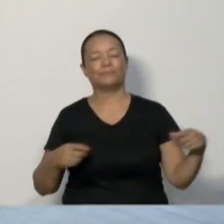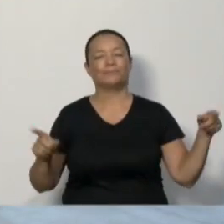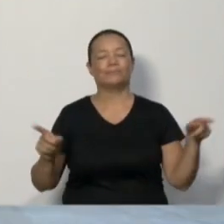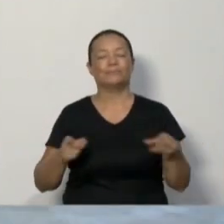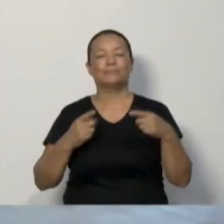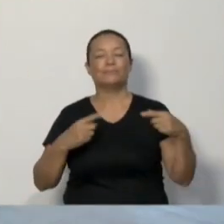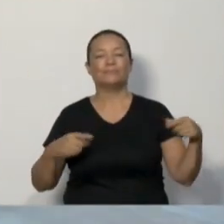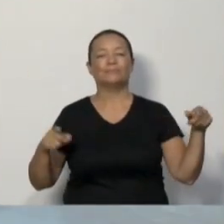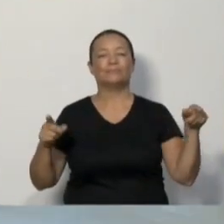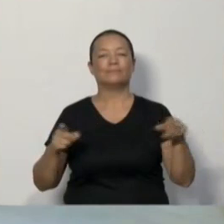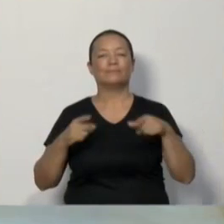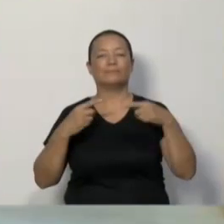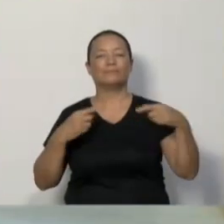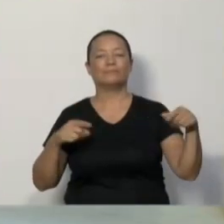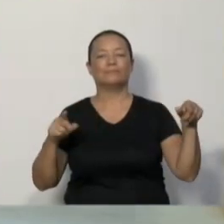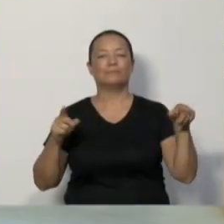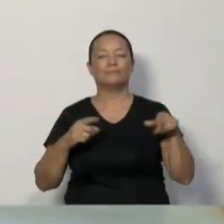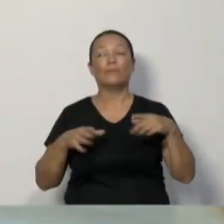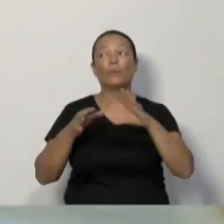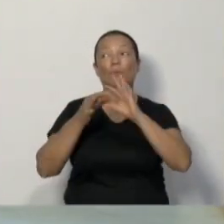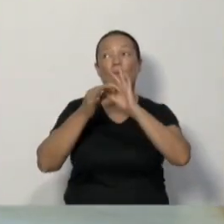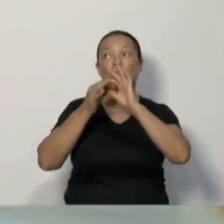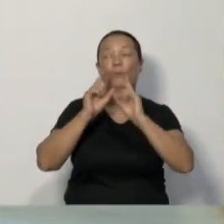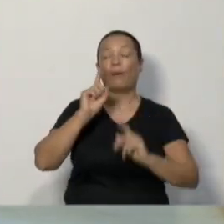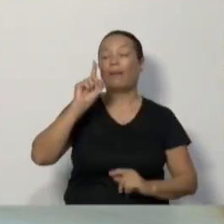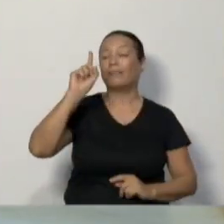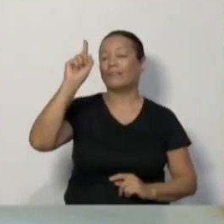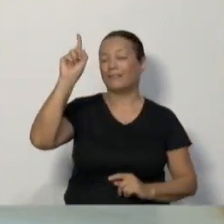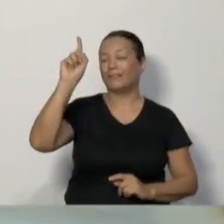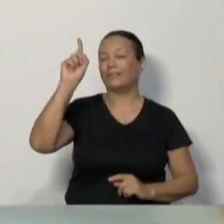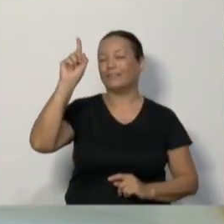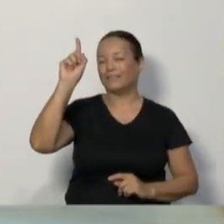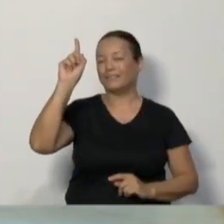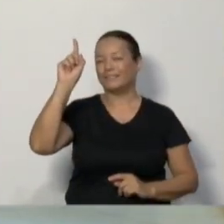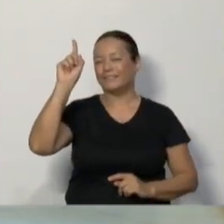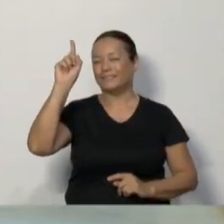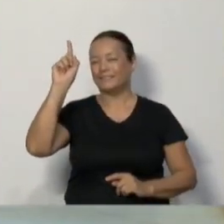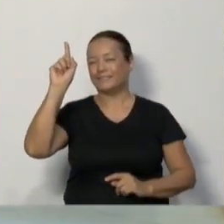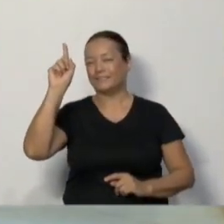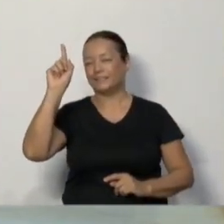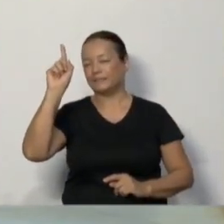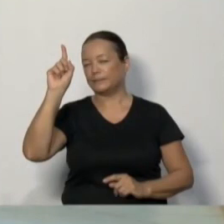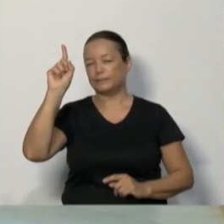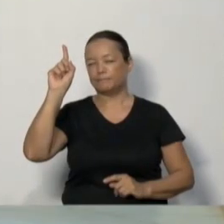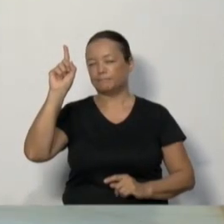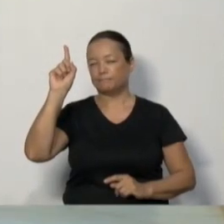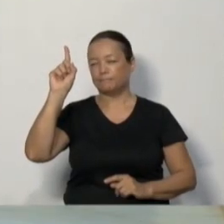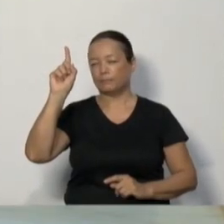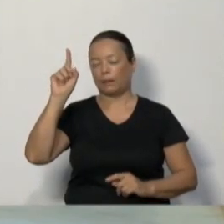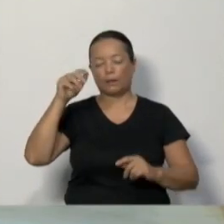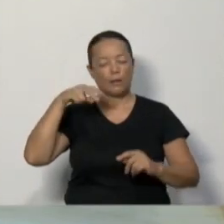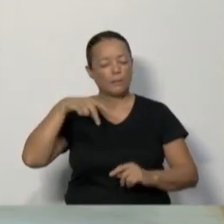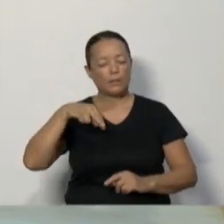Monseñor Jorge García Cuerva, Arzobispo de Buenos Aires y Primado de la Argentina.